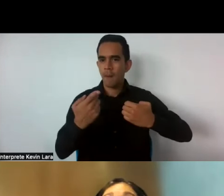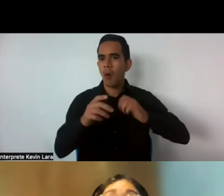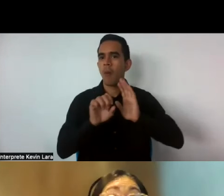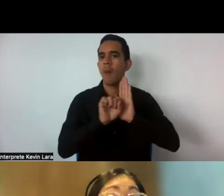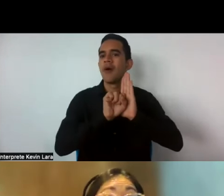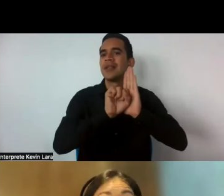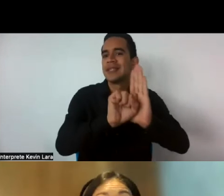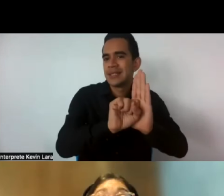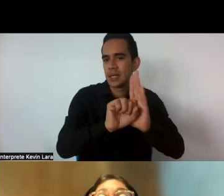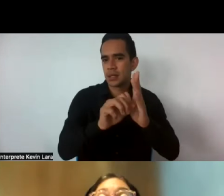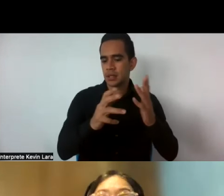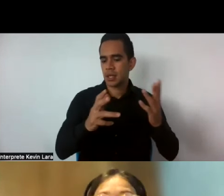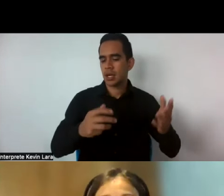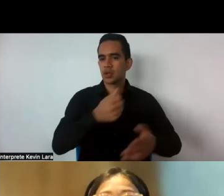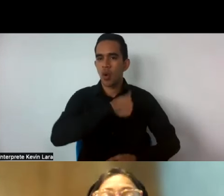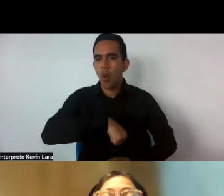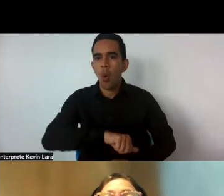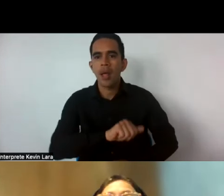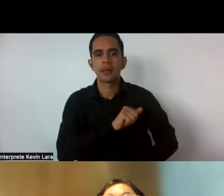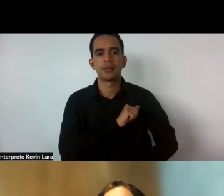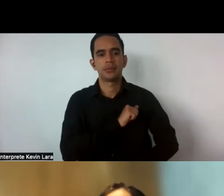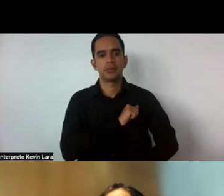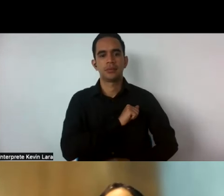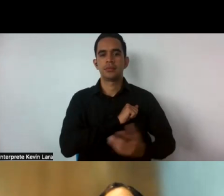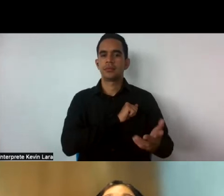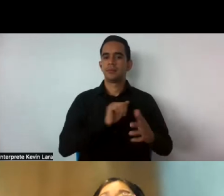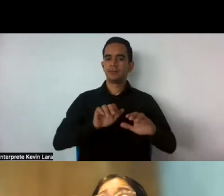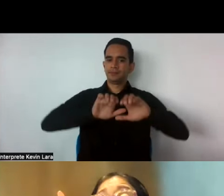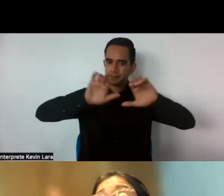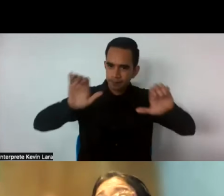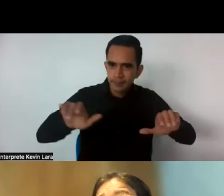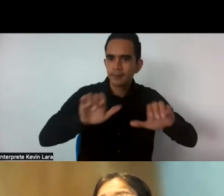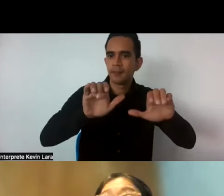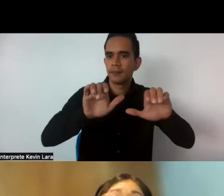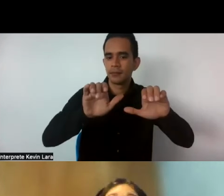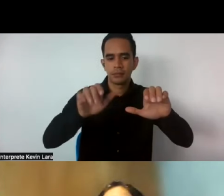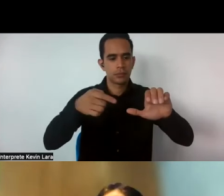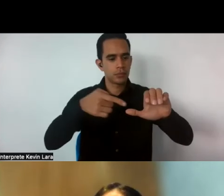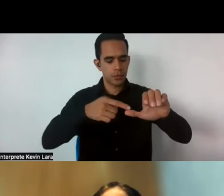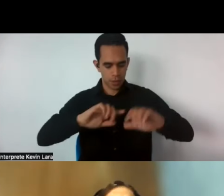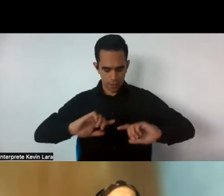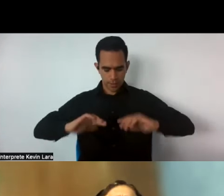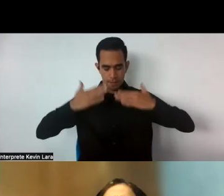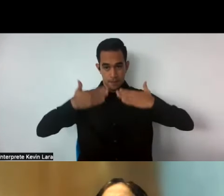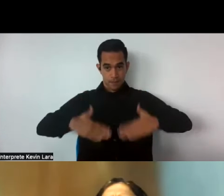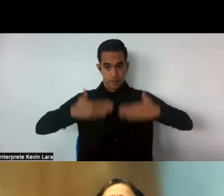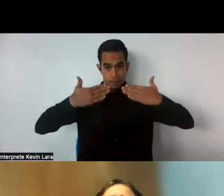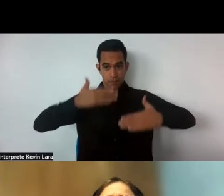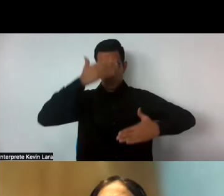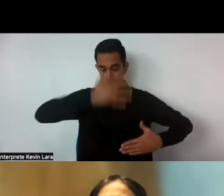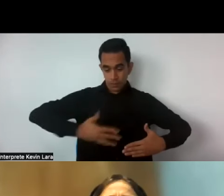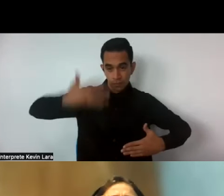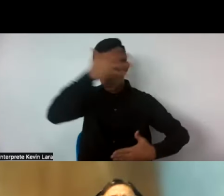conductas que yo siento, que yo ejecuto, que dicen algo afuera, en mi entorno, en mi familia,